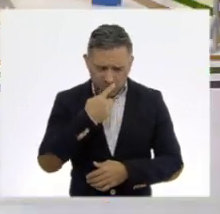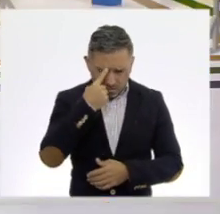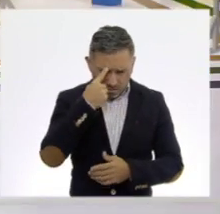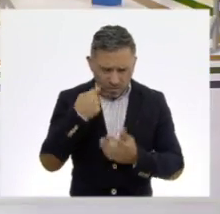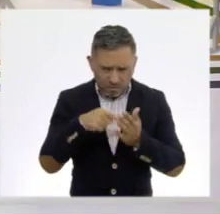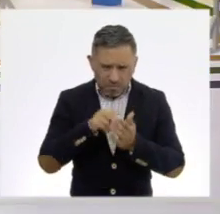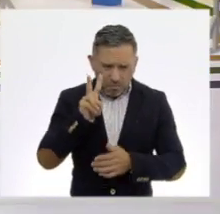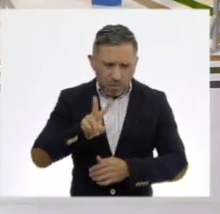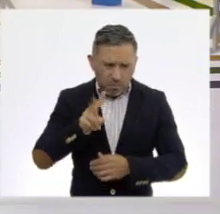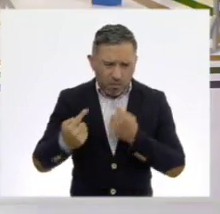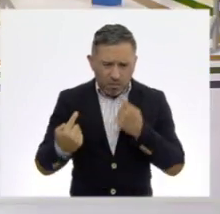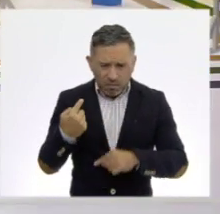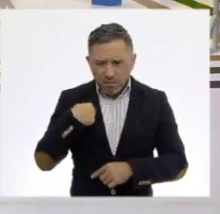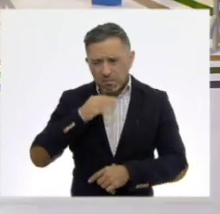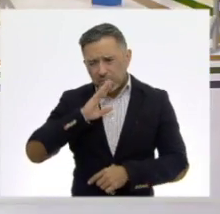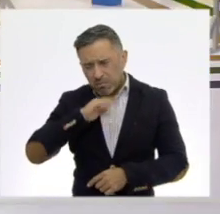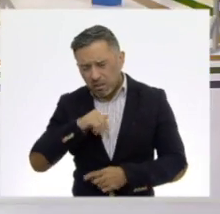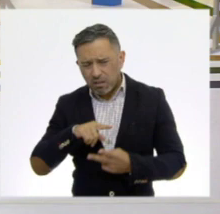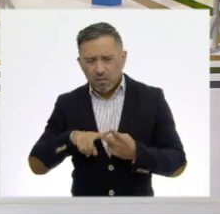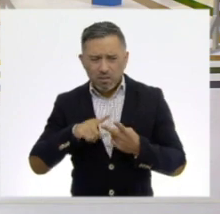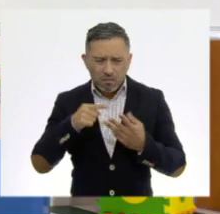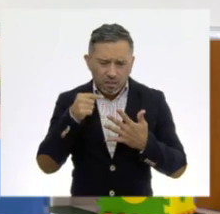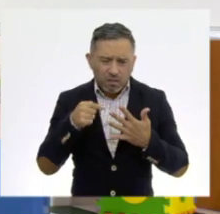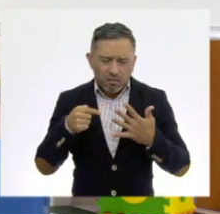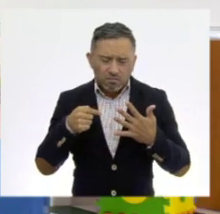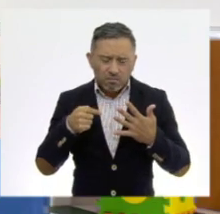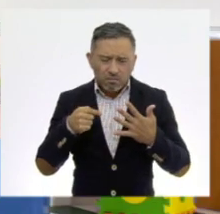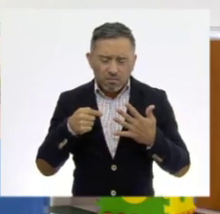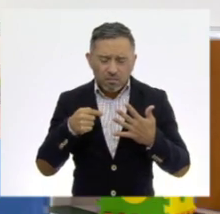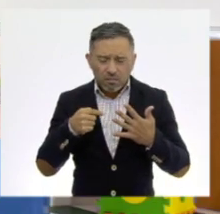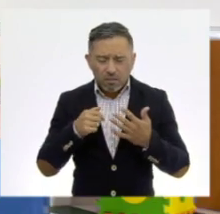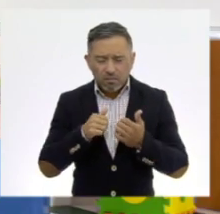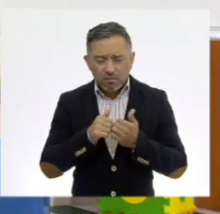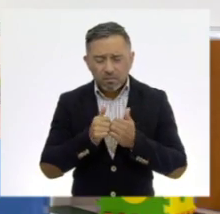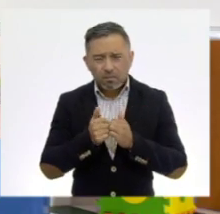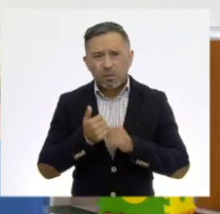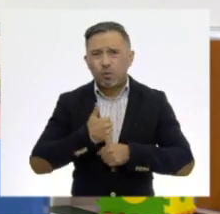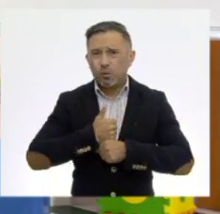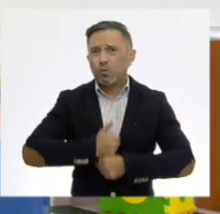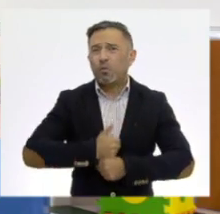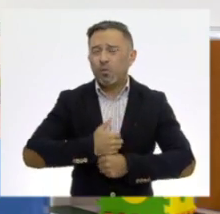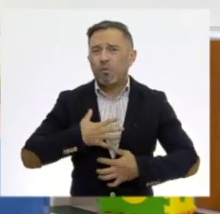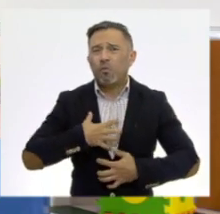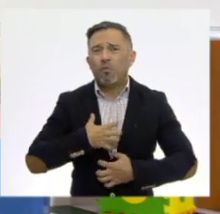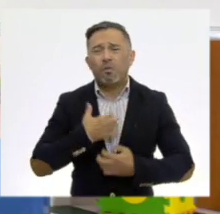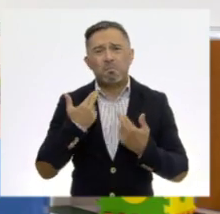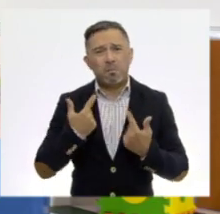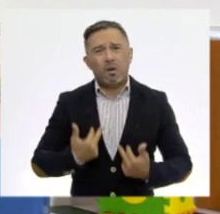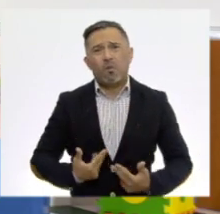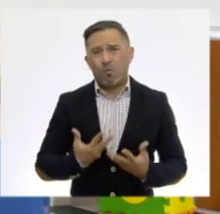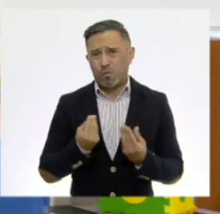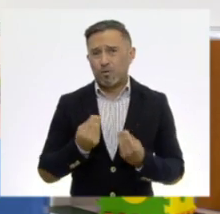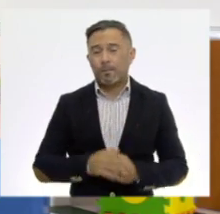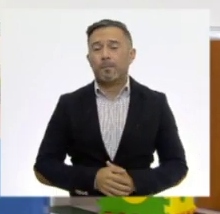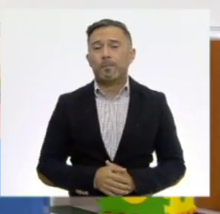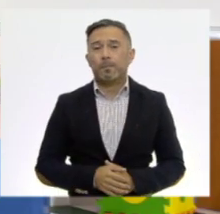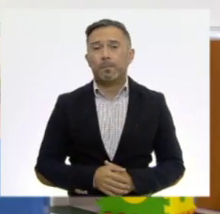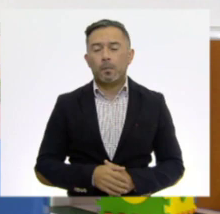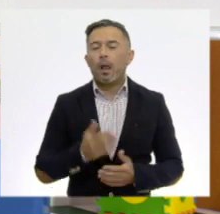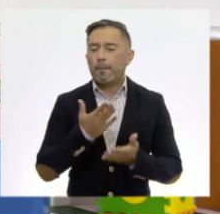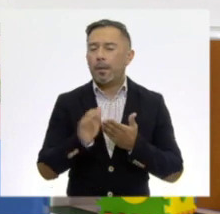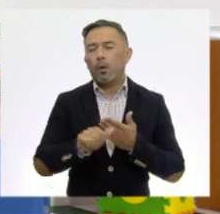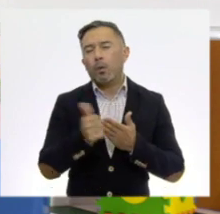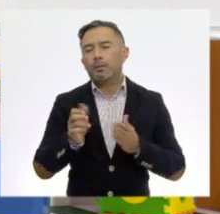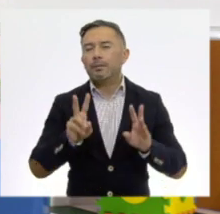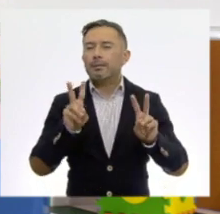que sufras mucho. Sí, es muy cierto. Ahora, vamos a hablar de las agresiones que podemos sufrir en la escuela para